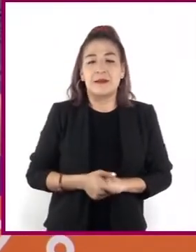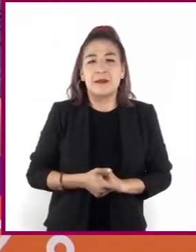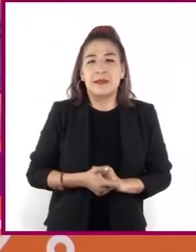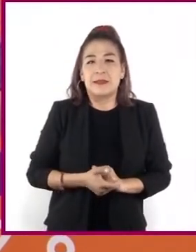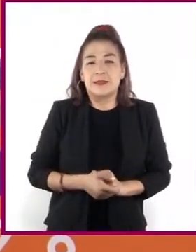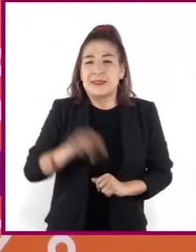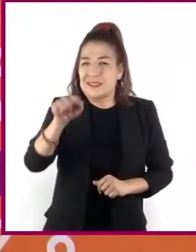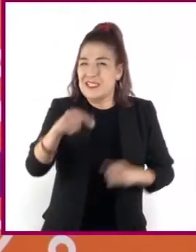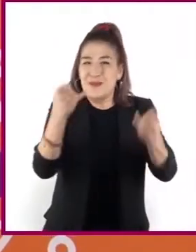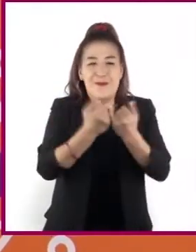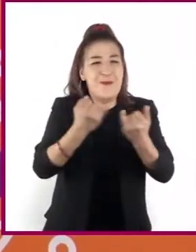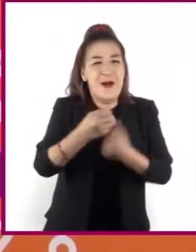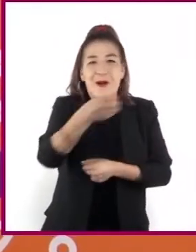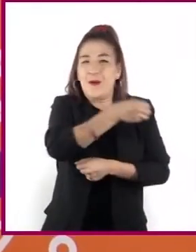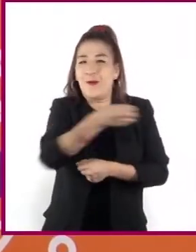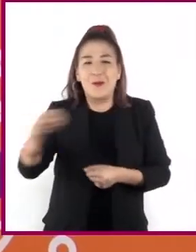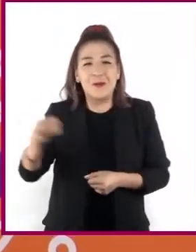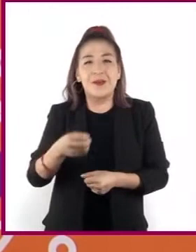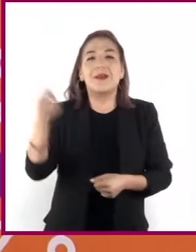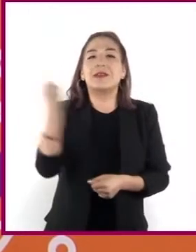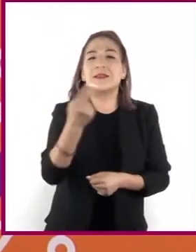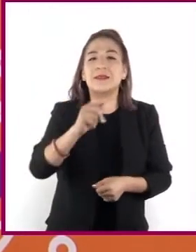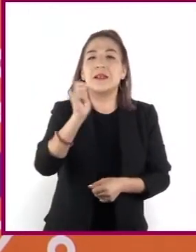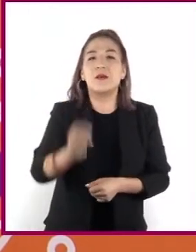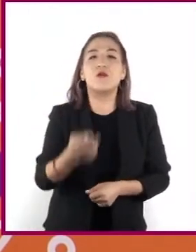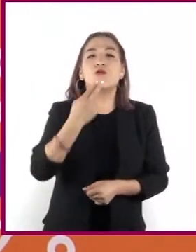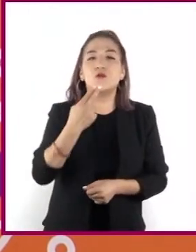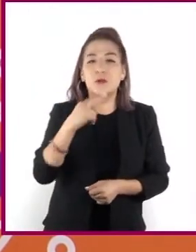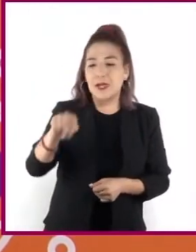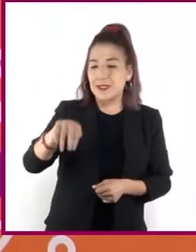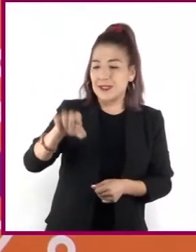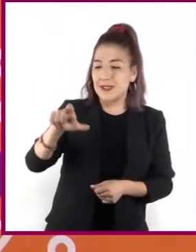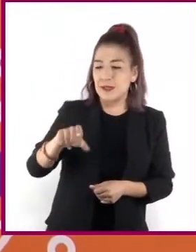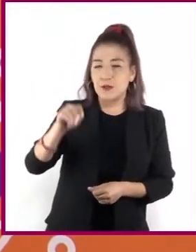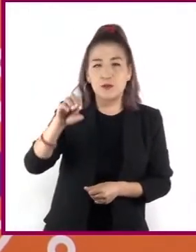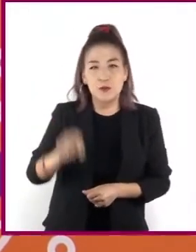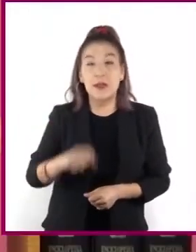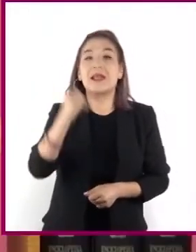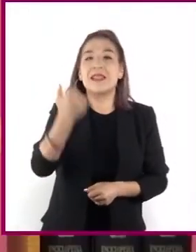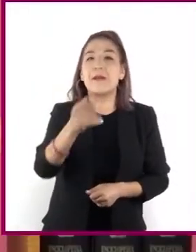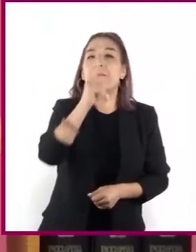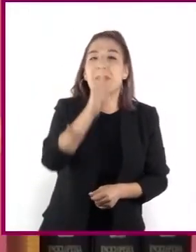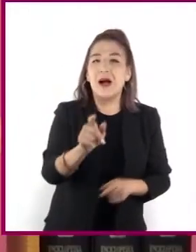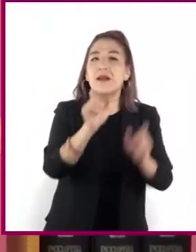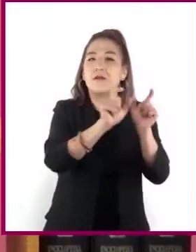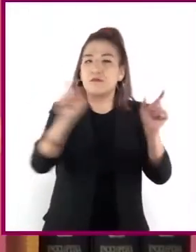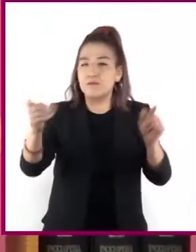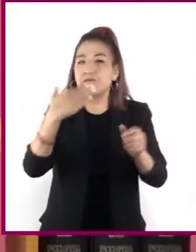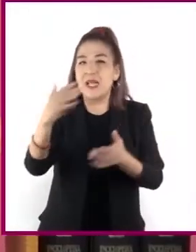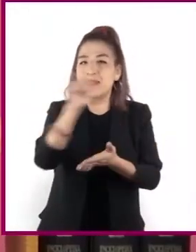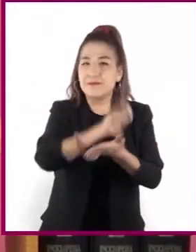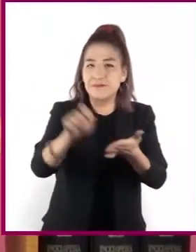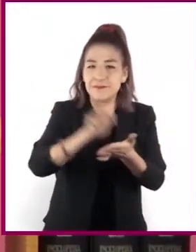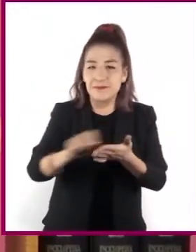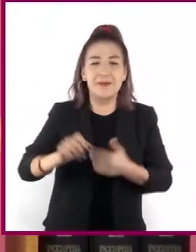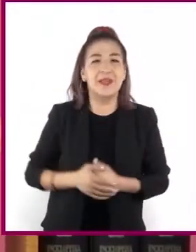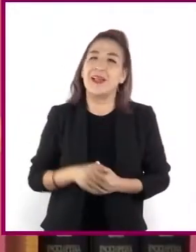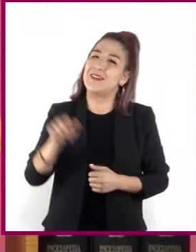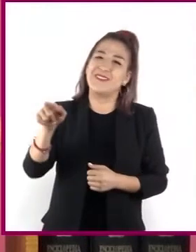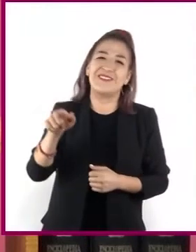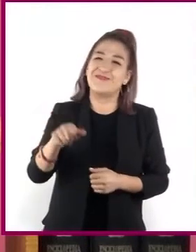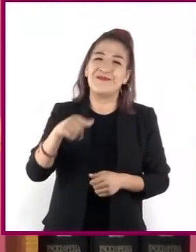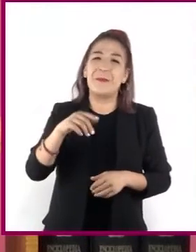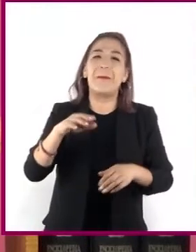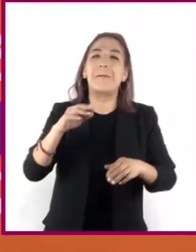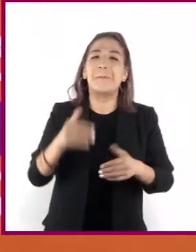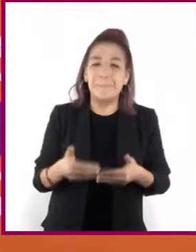Siguiendo ese orden, nos correspondería el uso de nexos y ortografía. Creo que te estás adelantando un